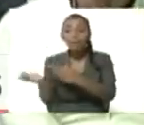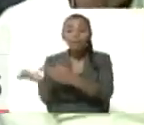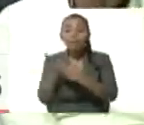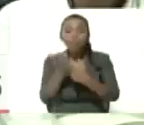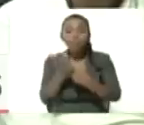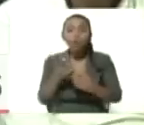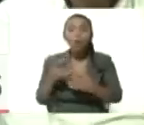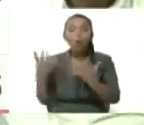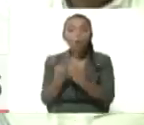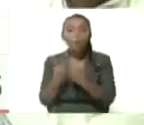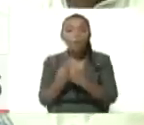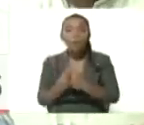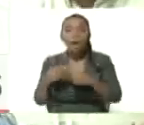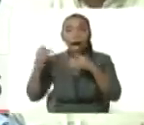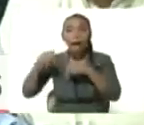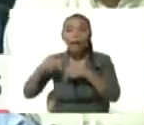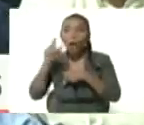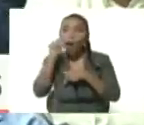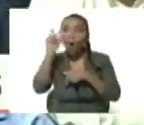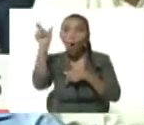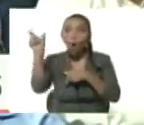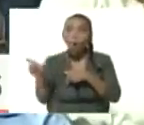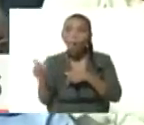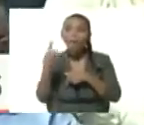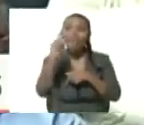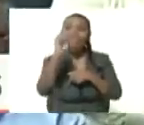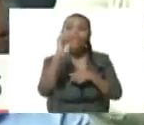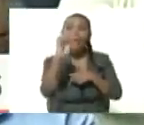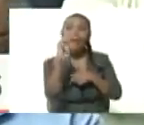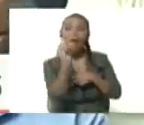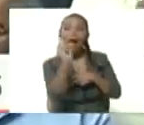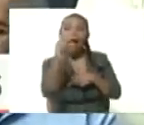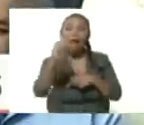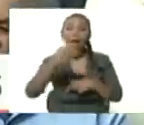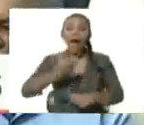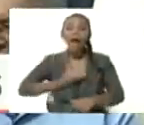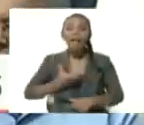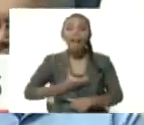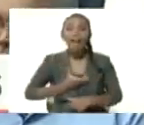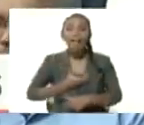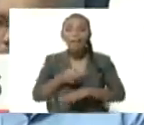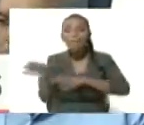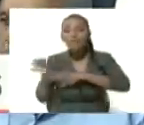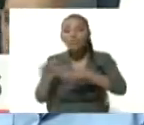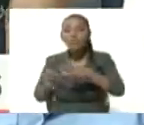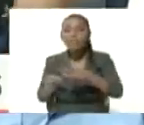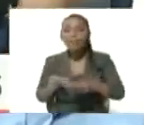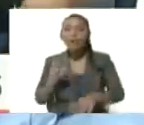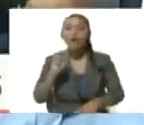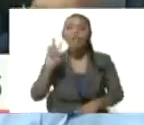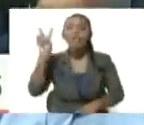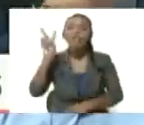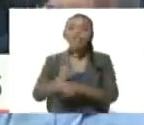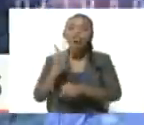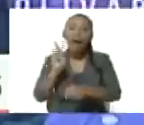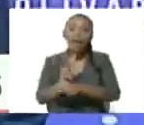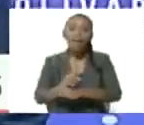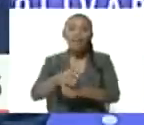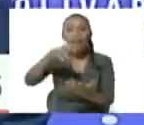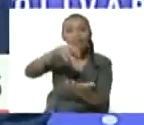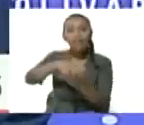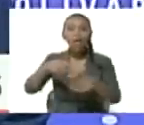está Alejandro Terán, ¿verdad? Alcalde del municipio Vargas del estado La